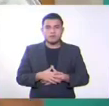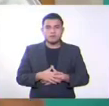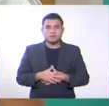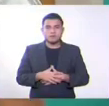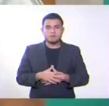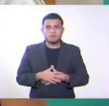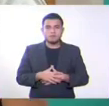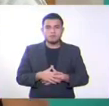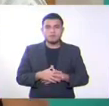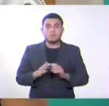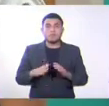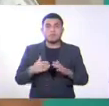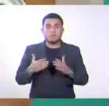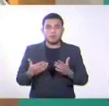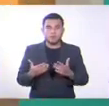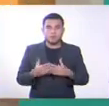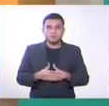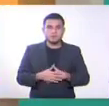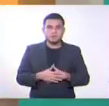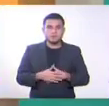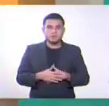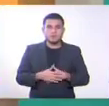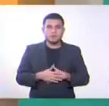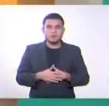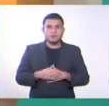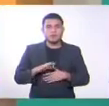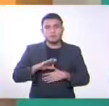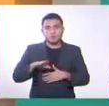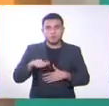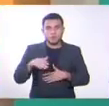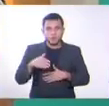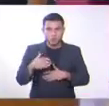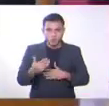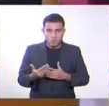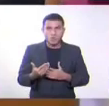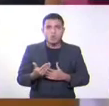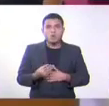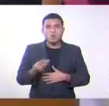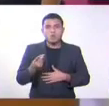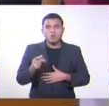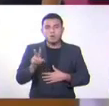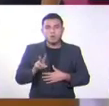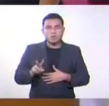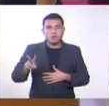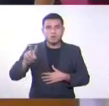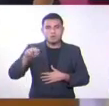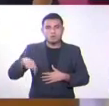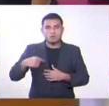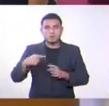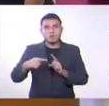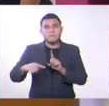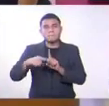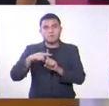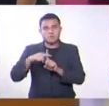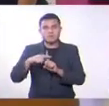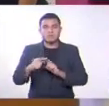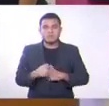Cuatro. ¿Por qué, Anita? Todo número elevado al cuadrado siempre es positivo.